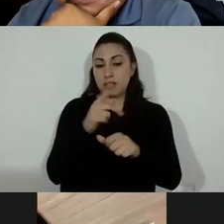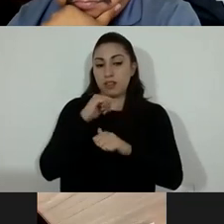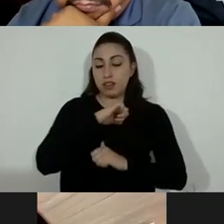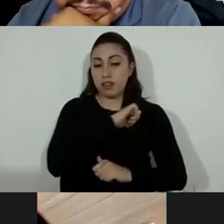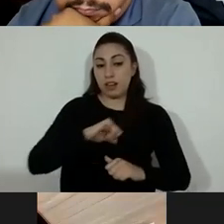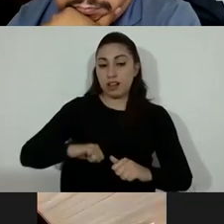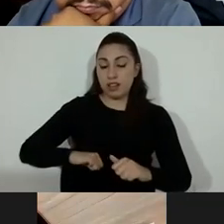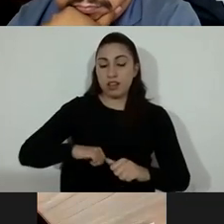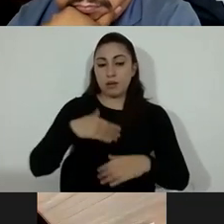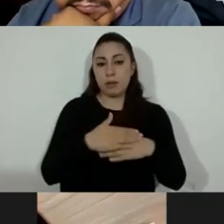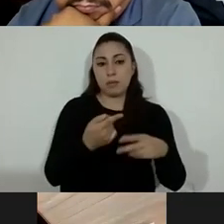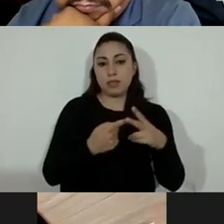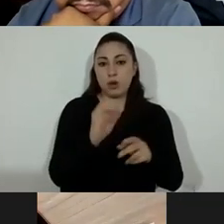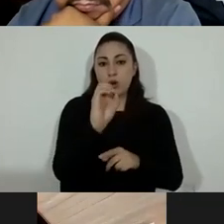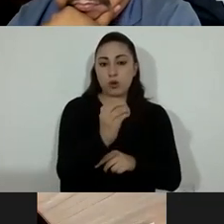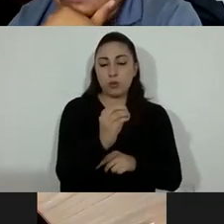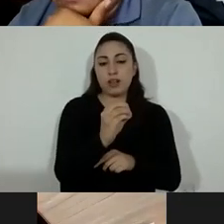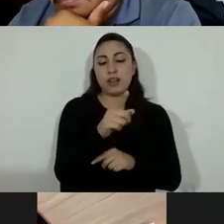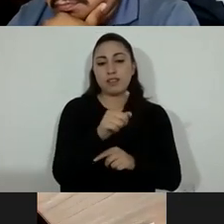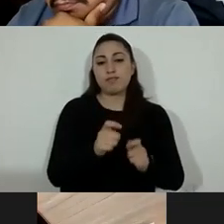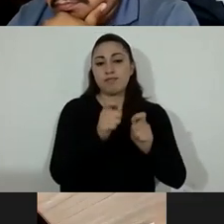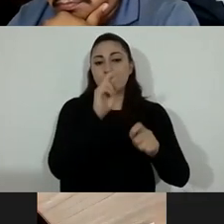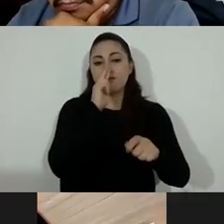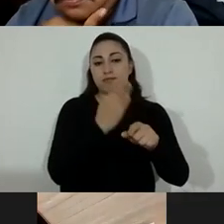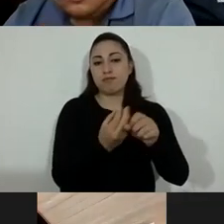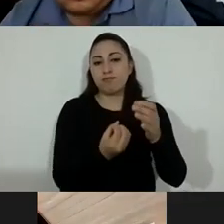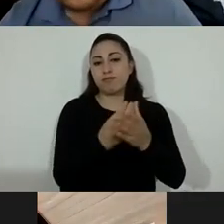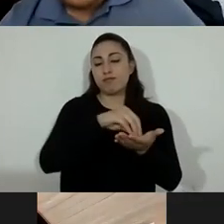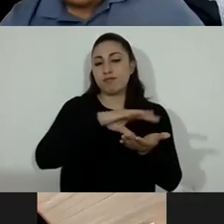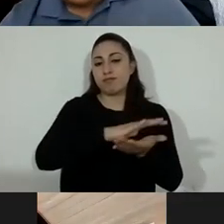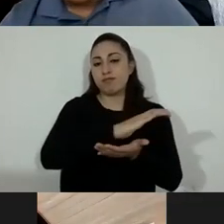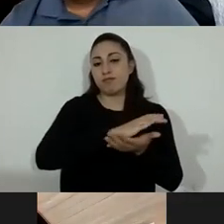de octubre. Gracias.